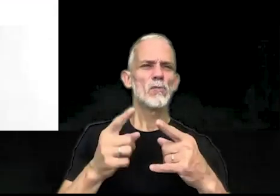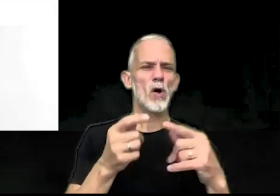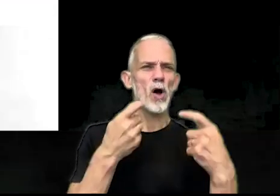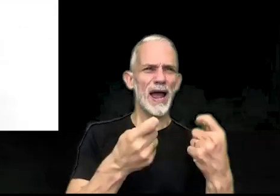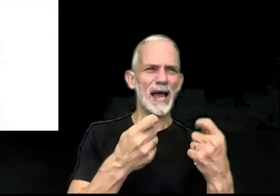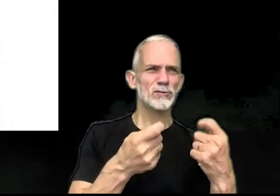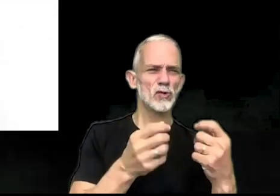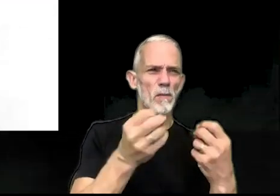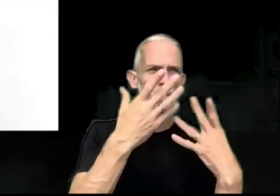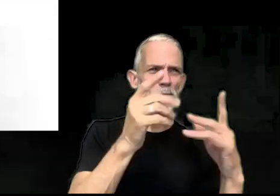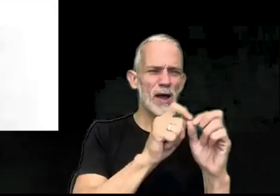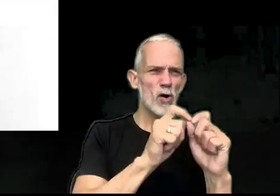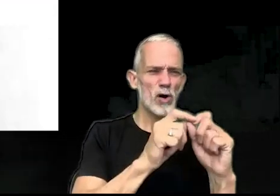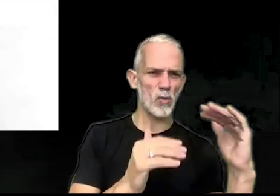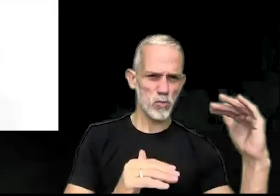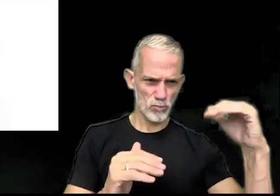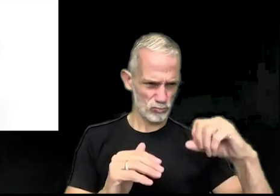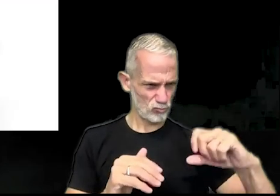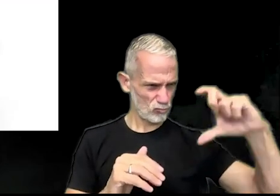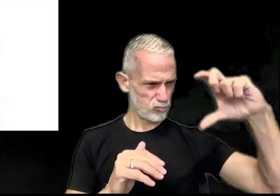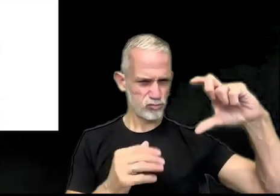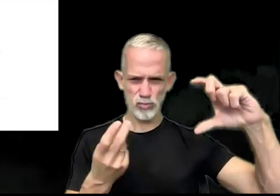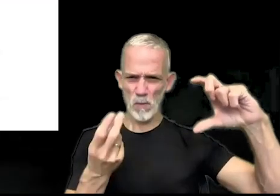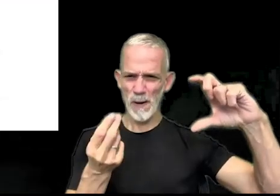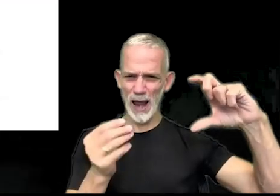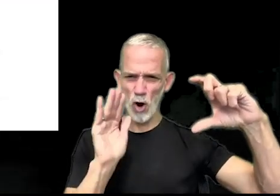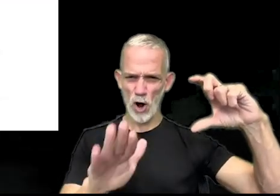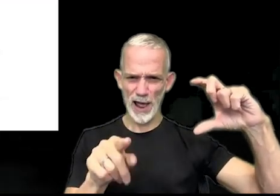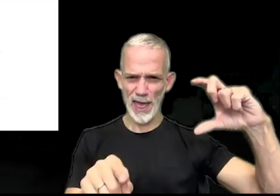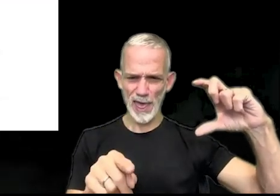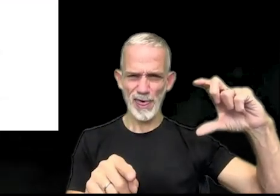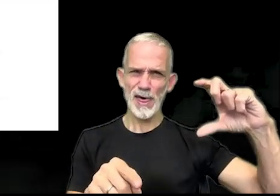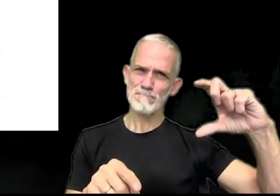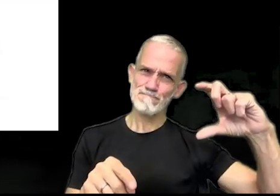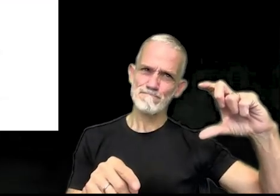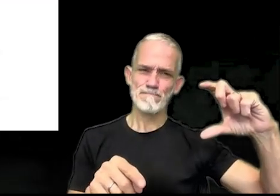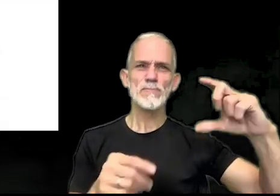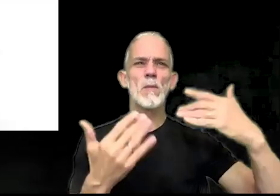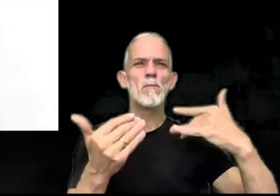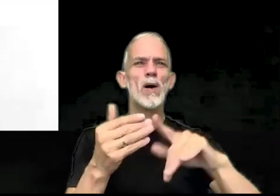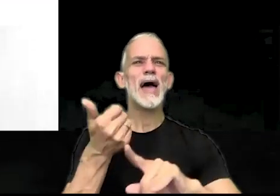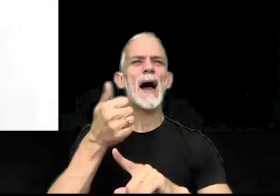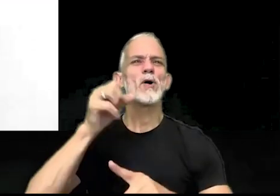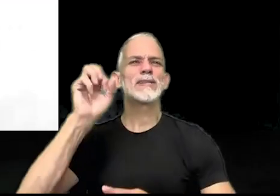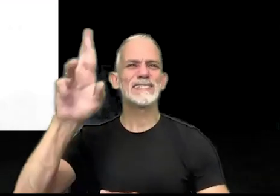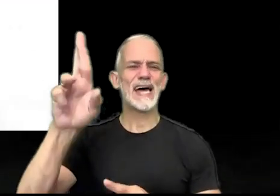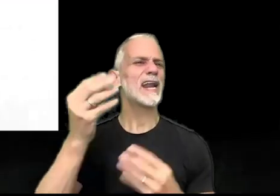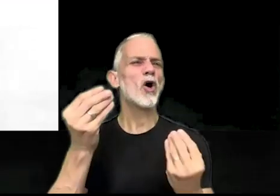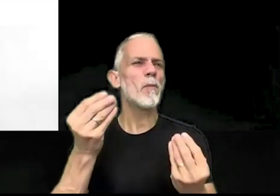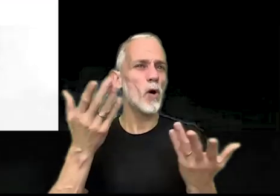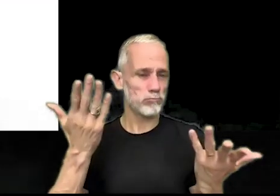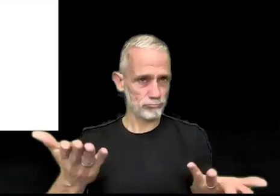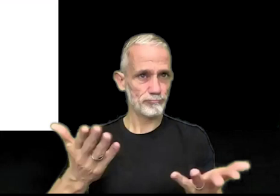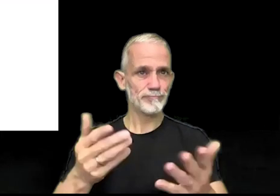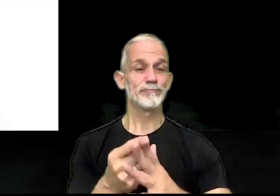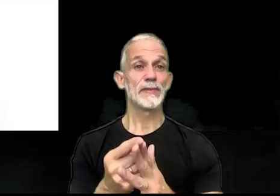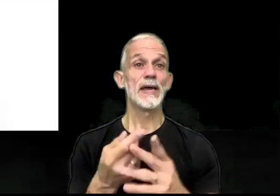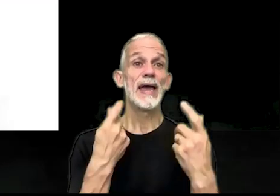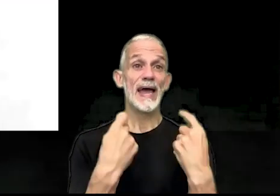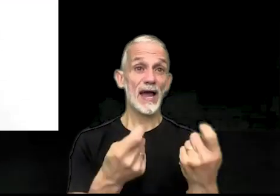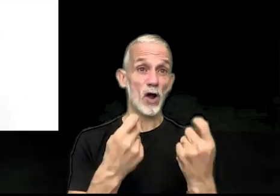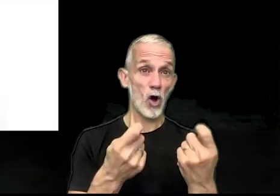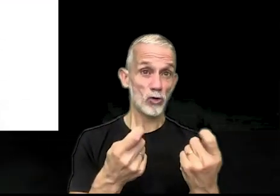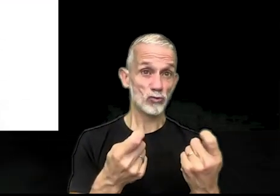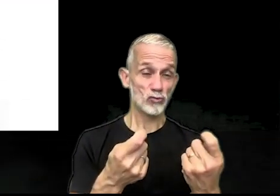de la mejora supera ampliamente al valor residual. Voy a poder amortizarlo. ¿Cómo lo amortizo? El